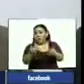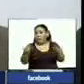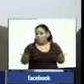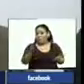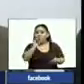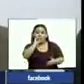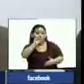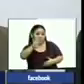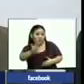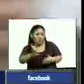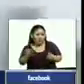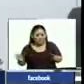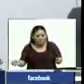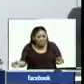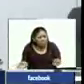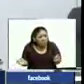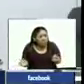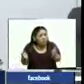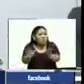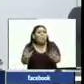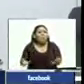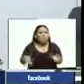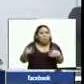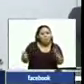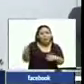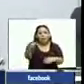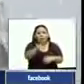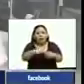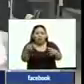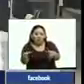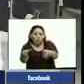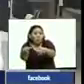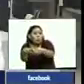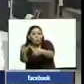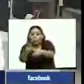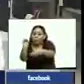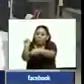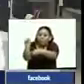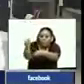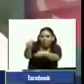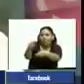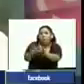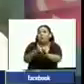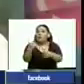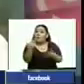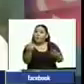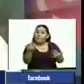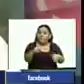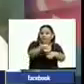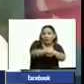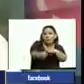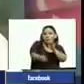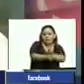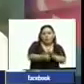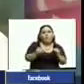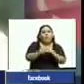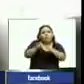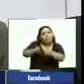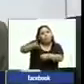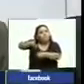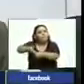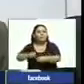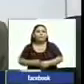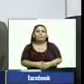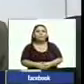Aseguran que los lanzamientos se han hecho únicamente a nivel mediático y esperan que la Asamblea Legislativa pueda ser parte del proceso.